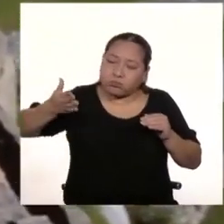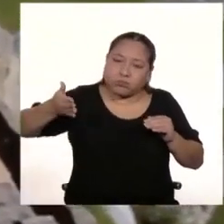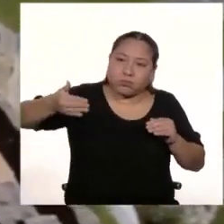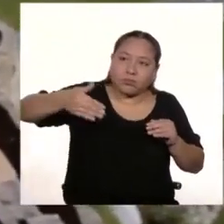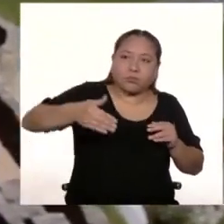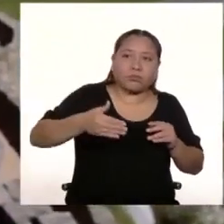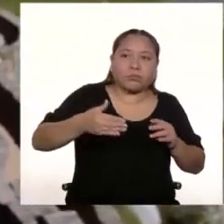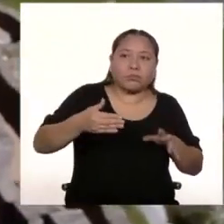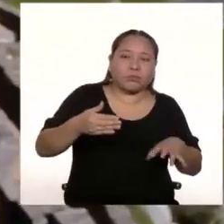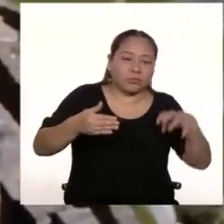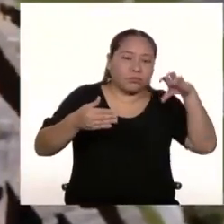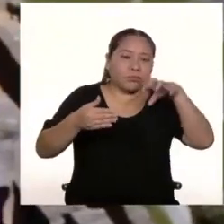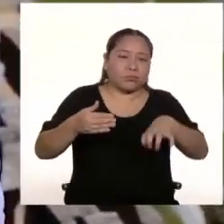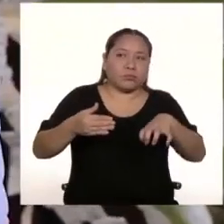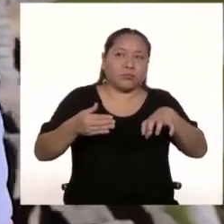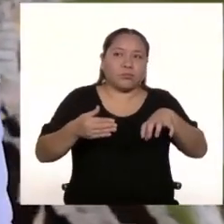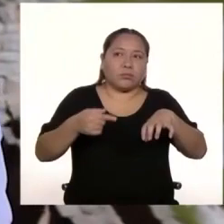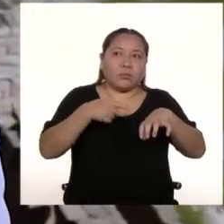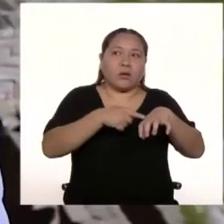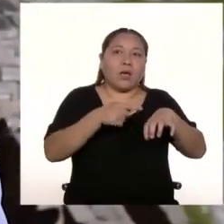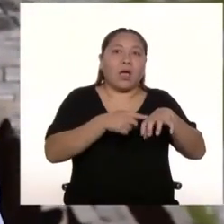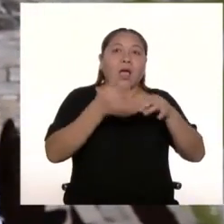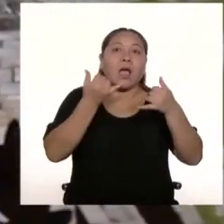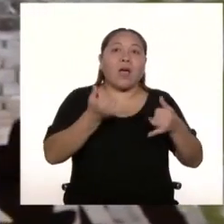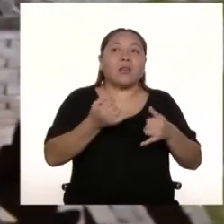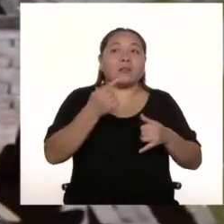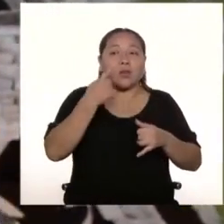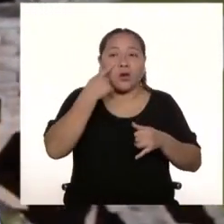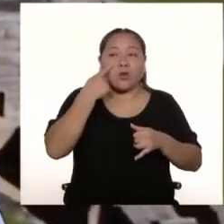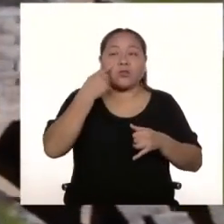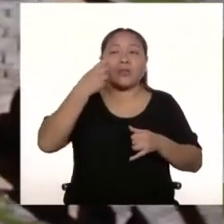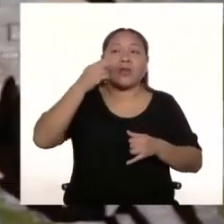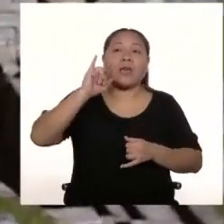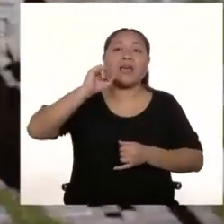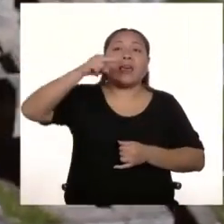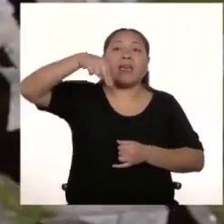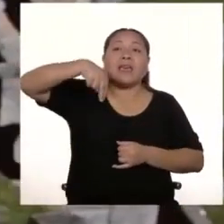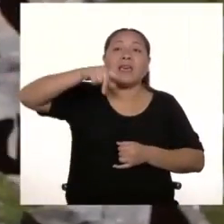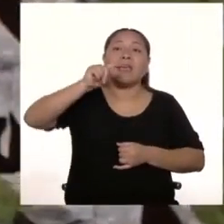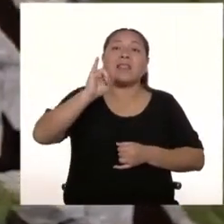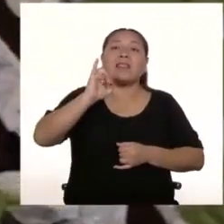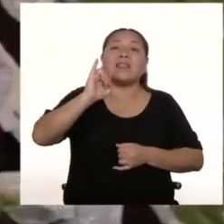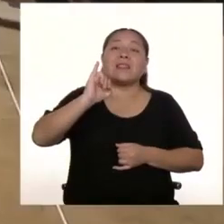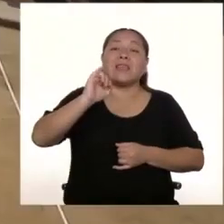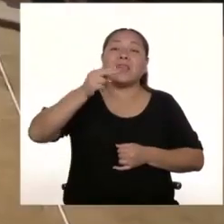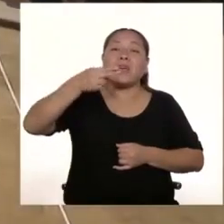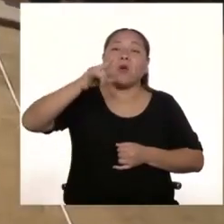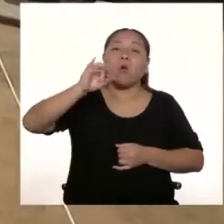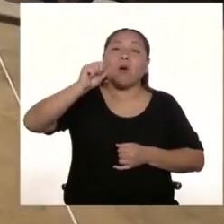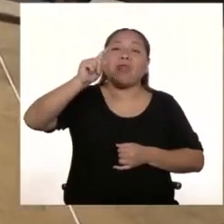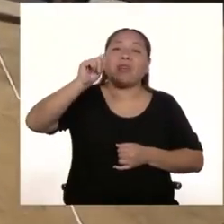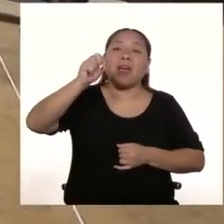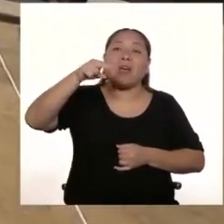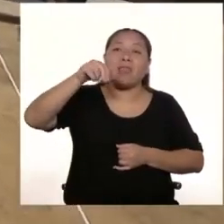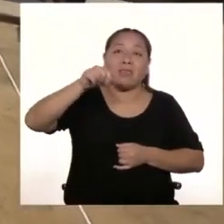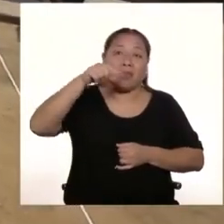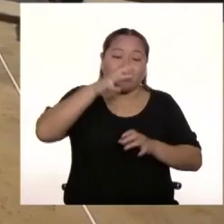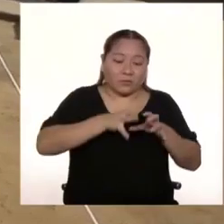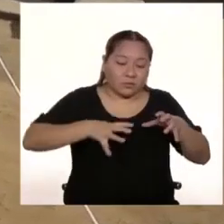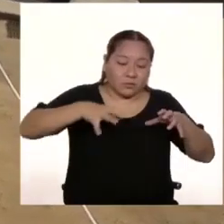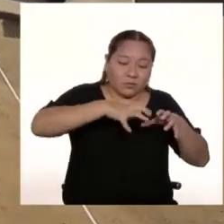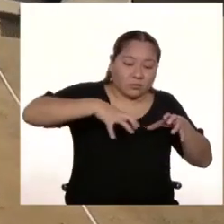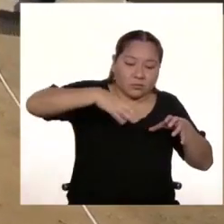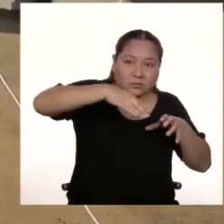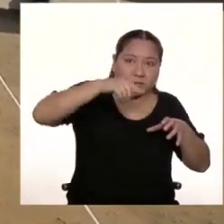Picchu, es lo que se conoce ahora como el Intihuatana, que es un centro de observación astronómica. También nos va a permitir